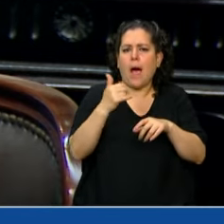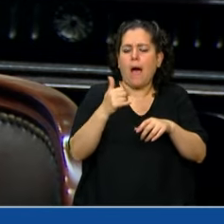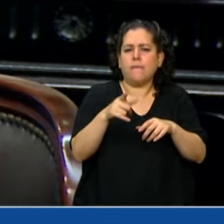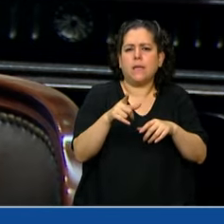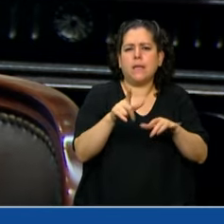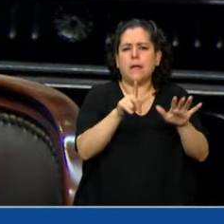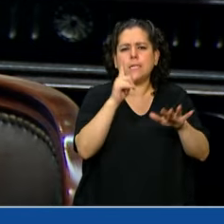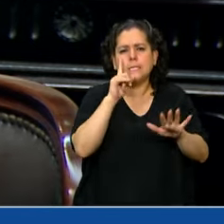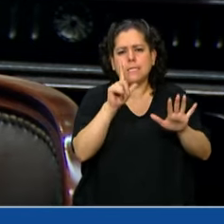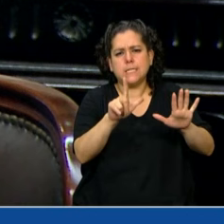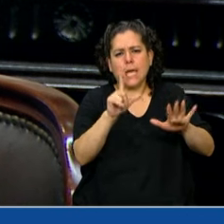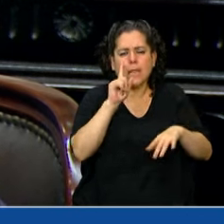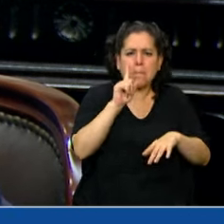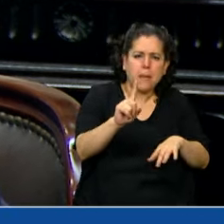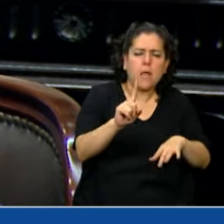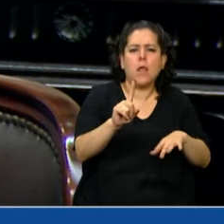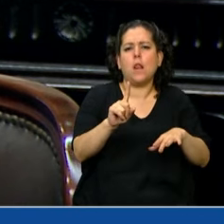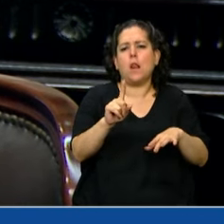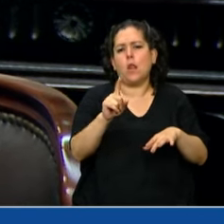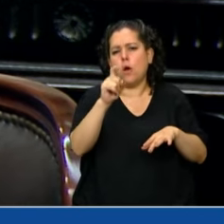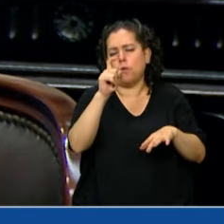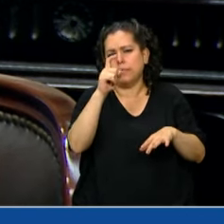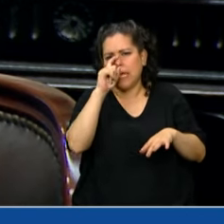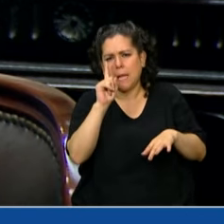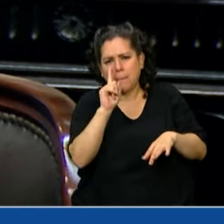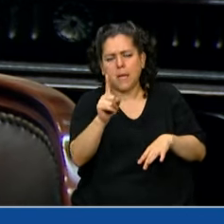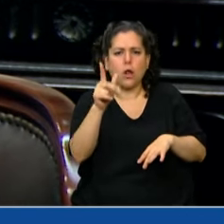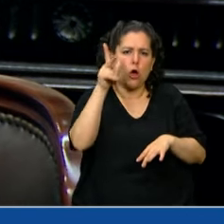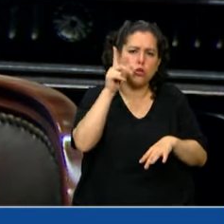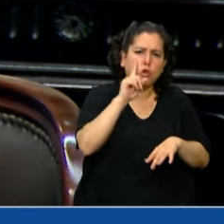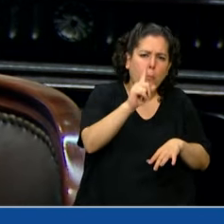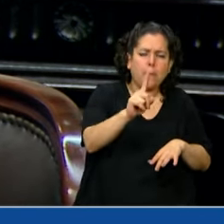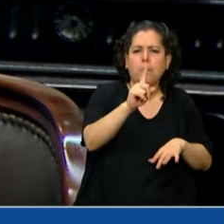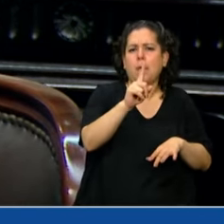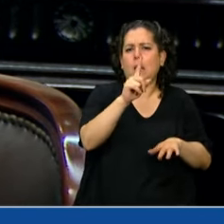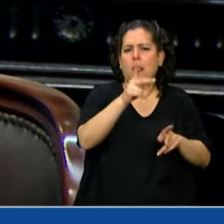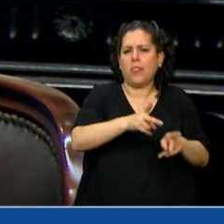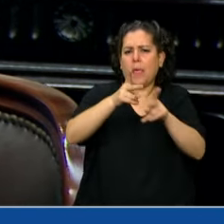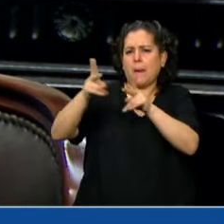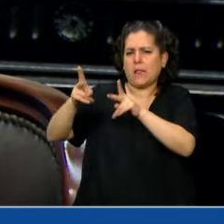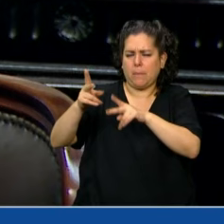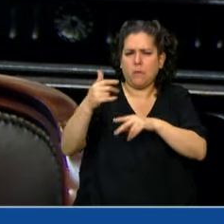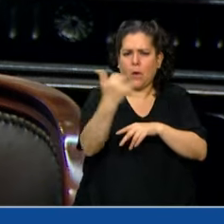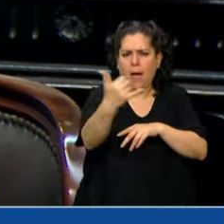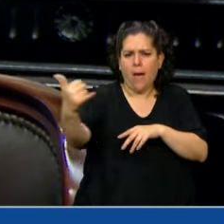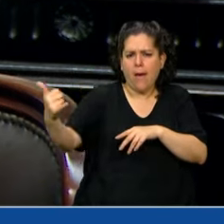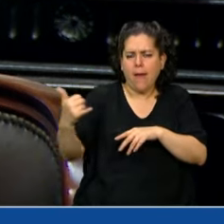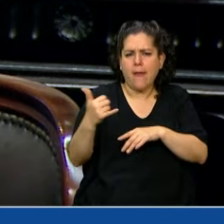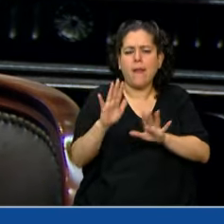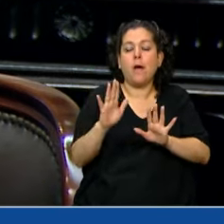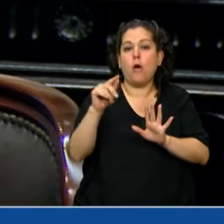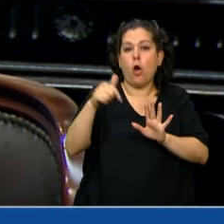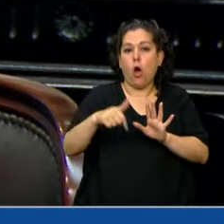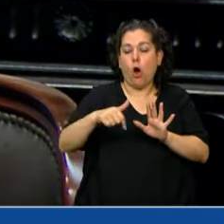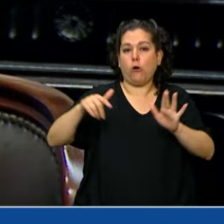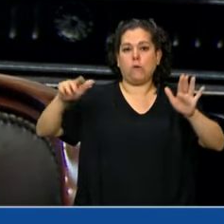unas 7000 y 8000 unidades en oferta hoy en día la oferta